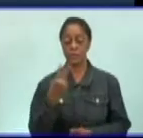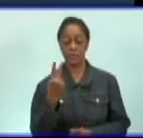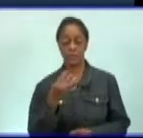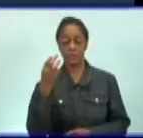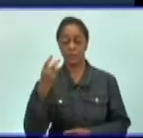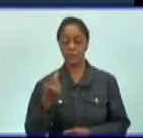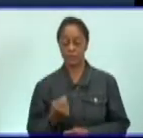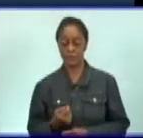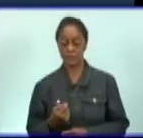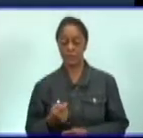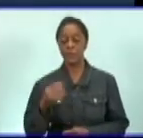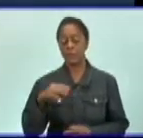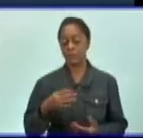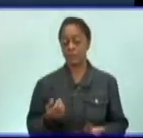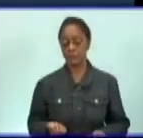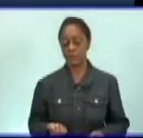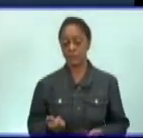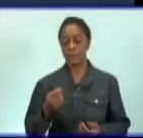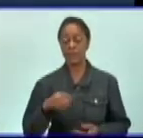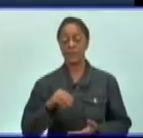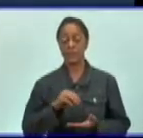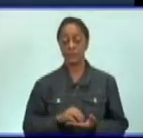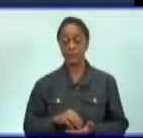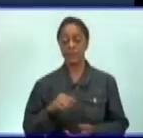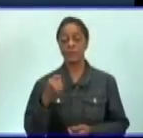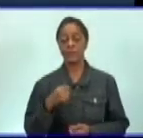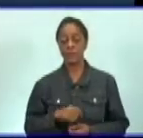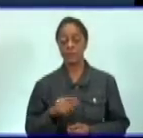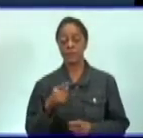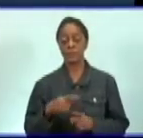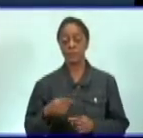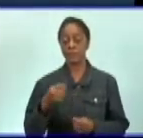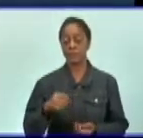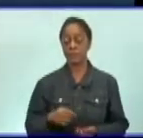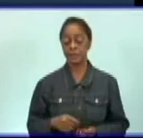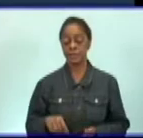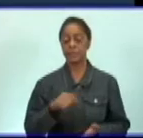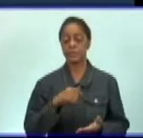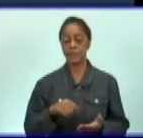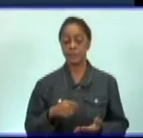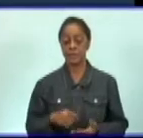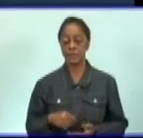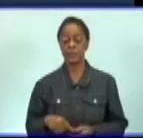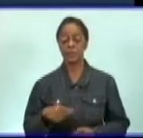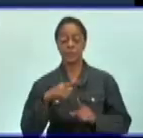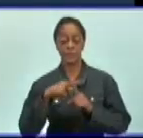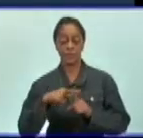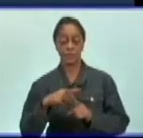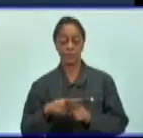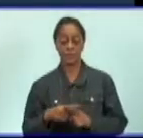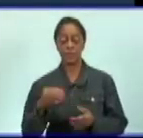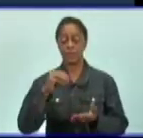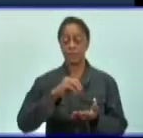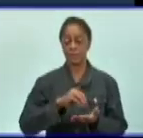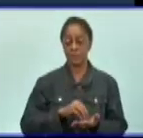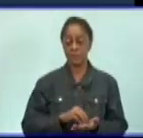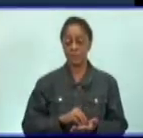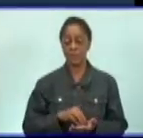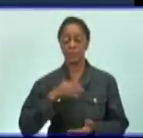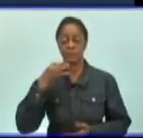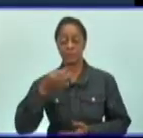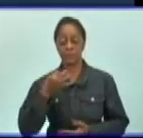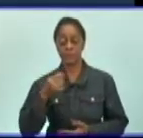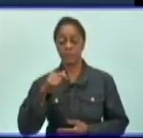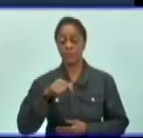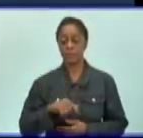números, entonces aplico el procedimiento escrito de la adición, colocando, como se ha explicado hasta